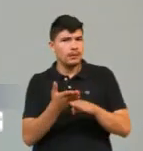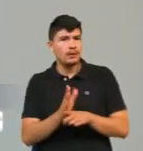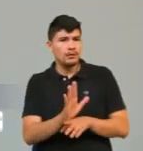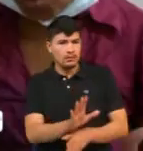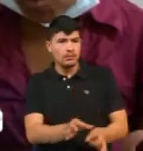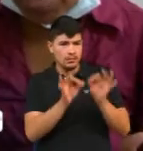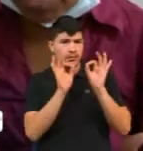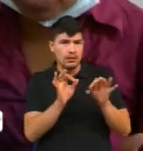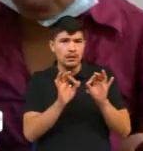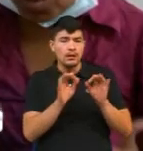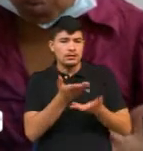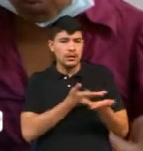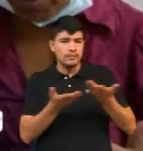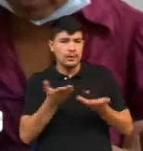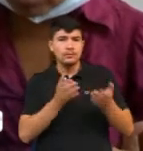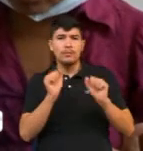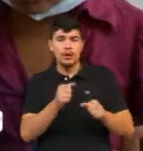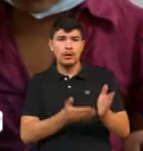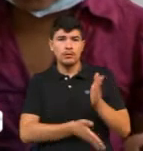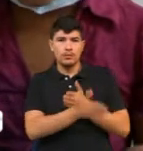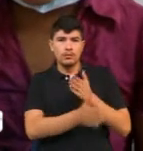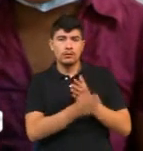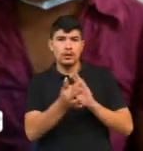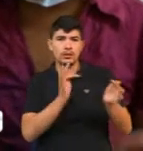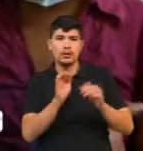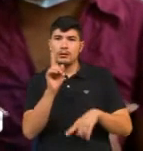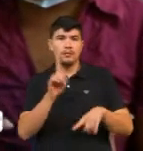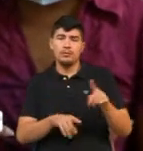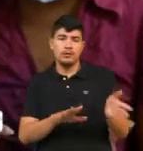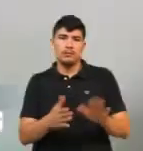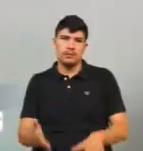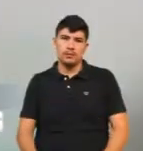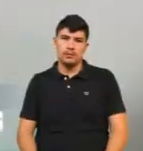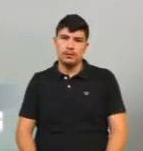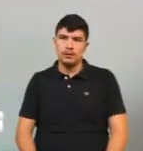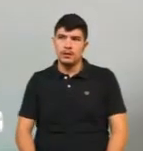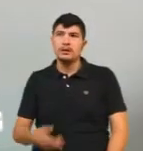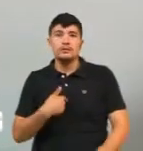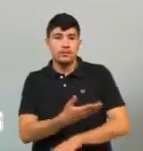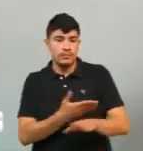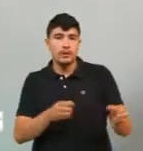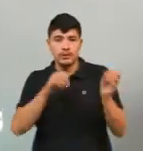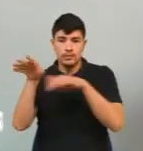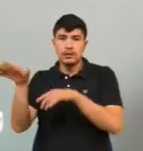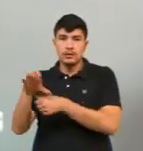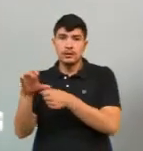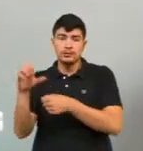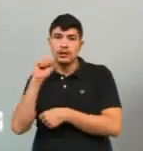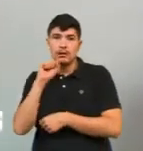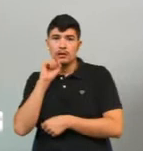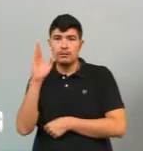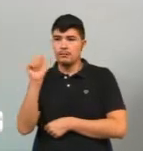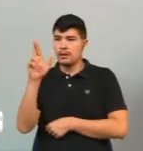unidad renal en donde pueda continuar su tratamiento para no morir. Reclamo el traslado a la ciudad de Barranca Bermeja